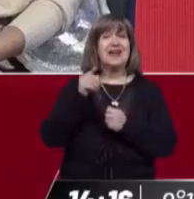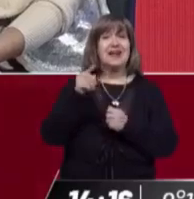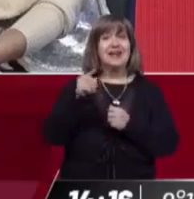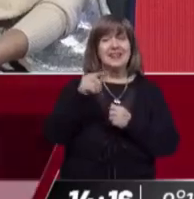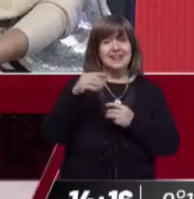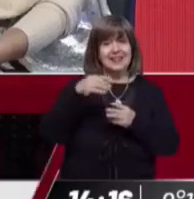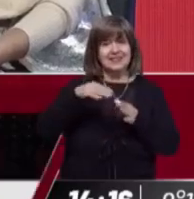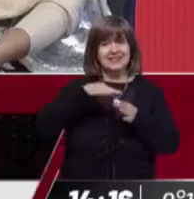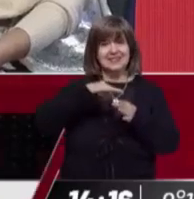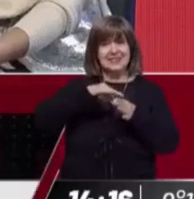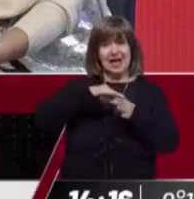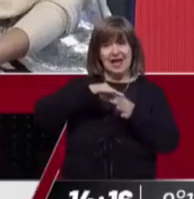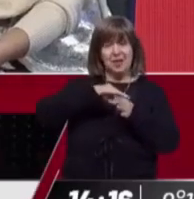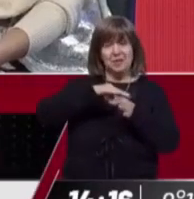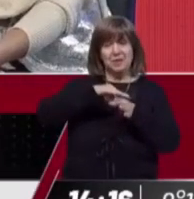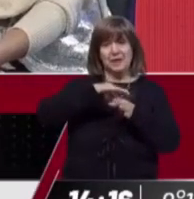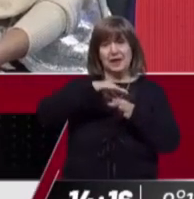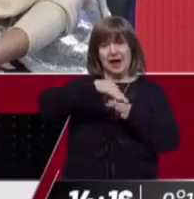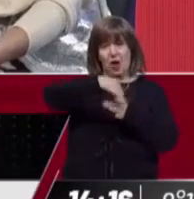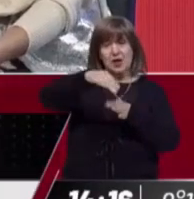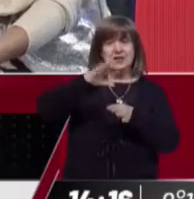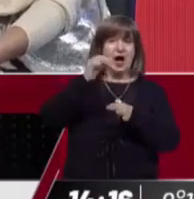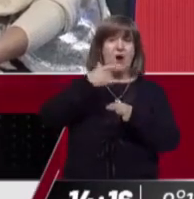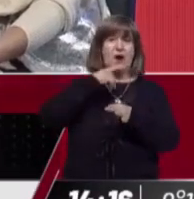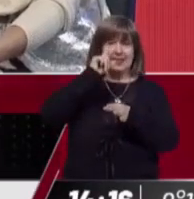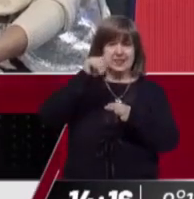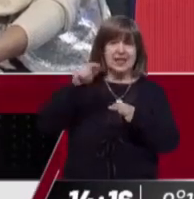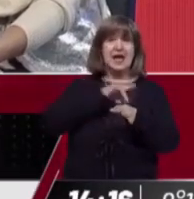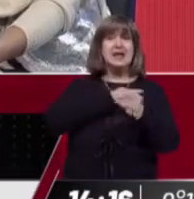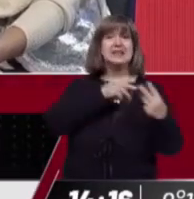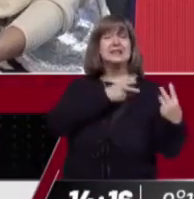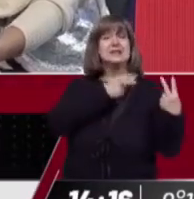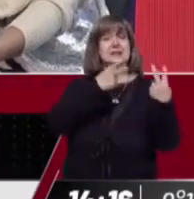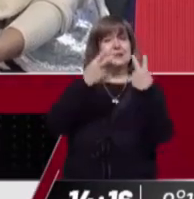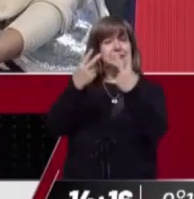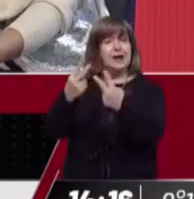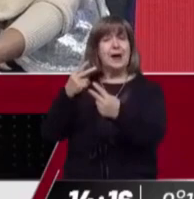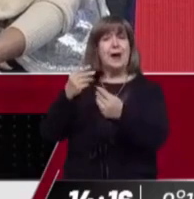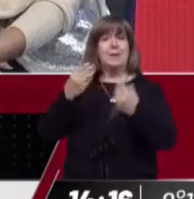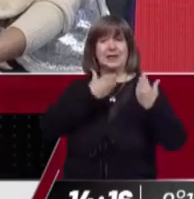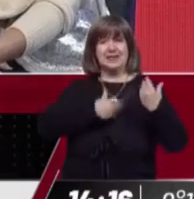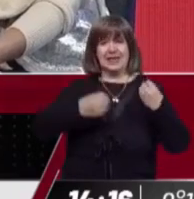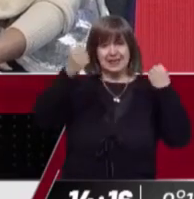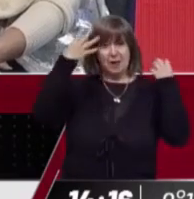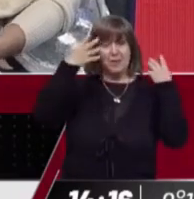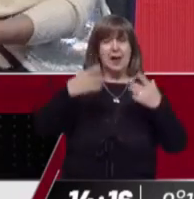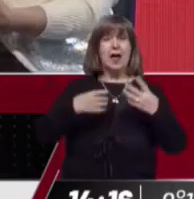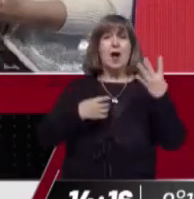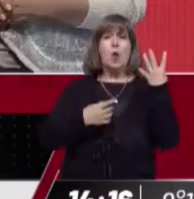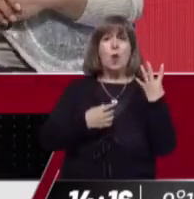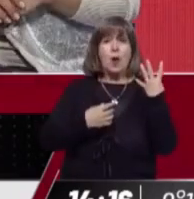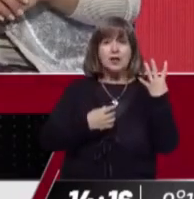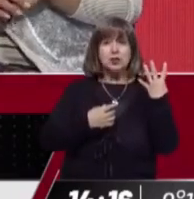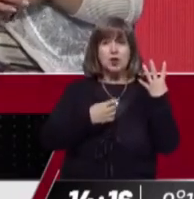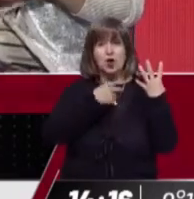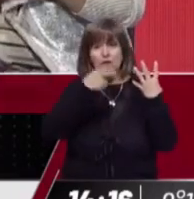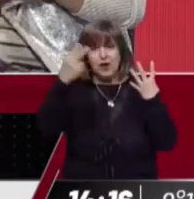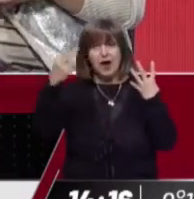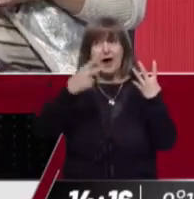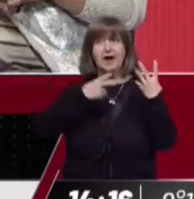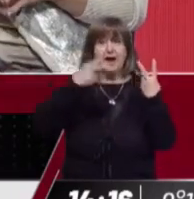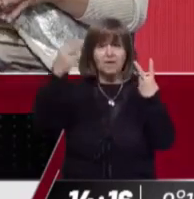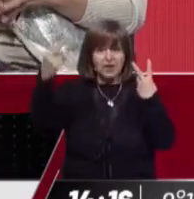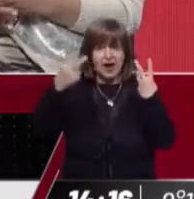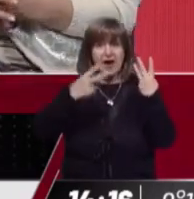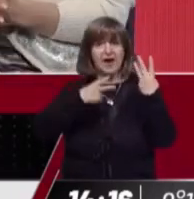en la costa oeste, donde está llegando el presidente Javier Milei haciendo su cuarto viaje desde